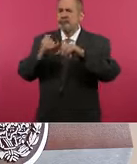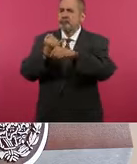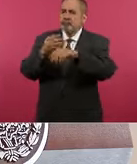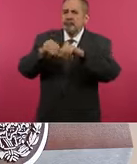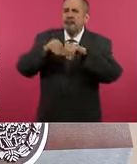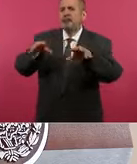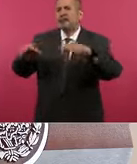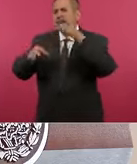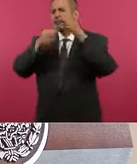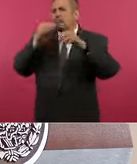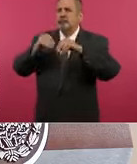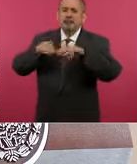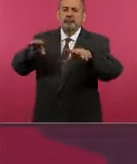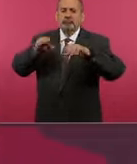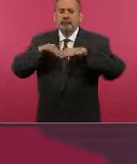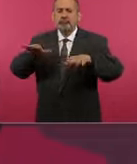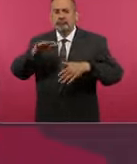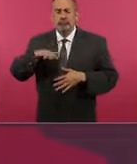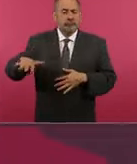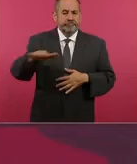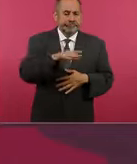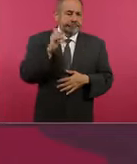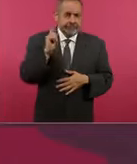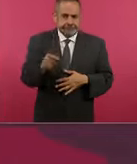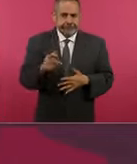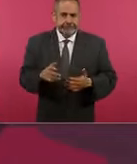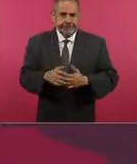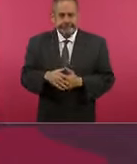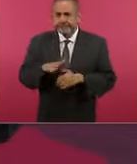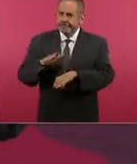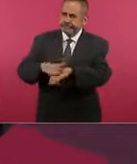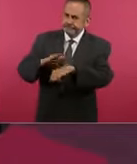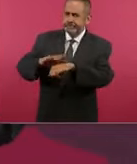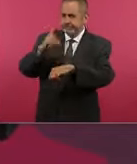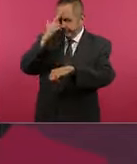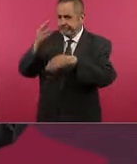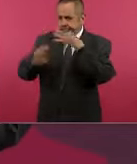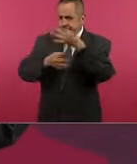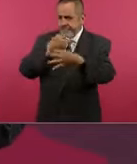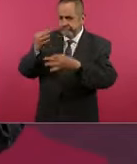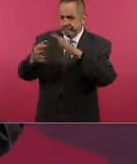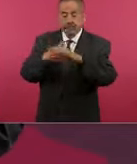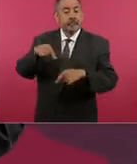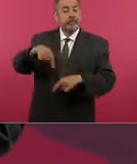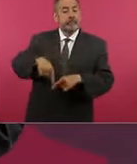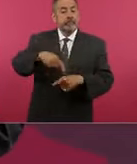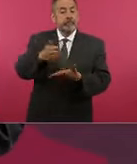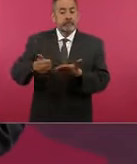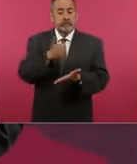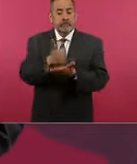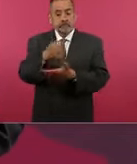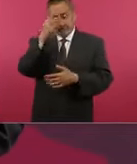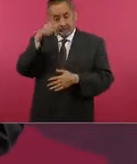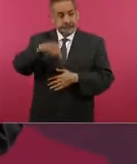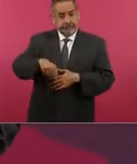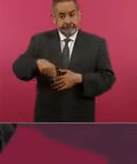informarle a la gente, por eso tenemos que estarles recordando. Aquí en la Ciudad de México es